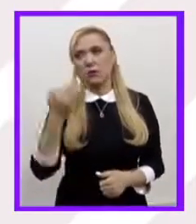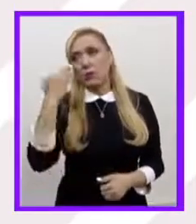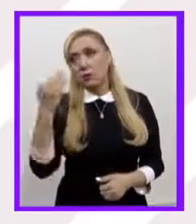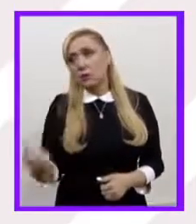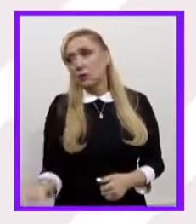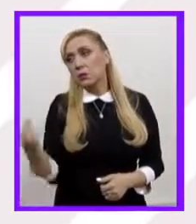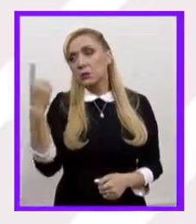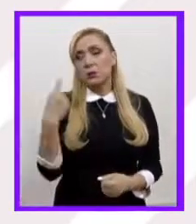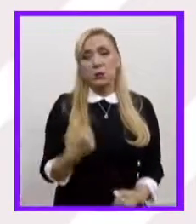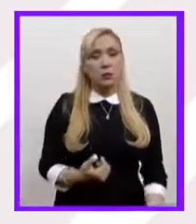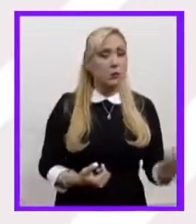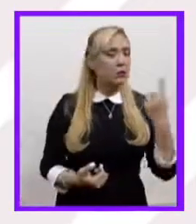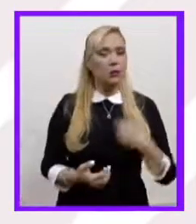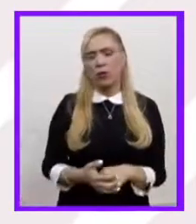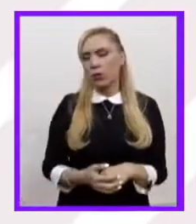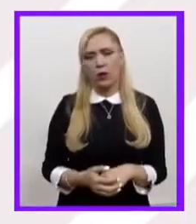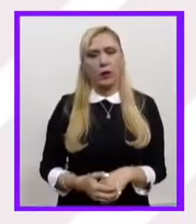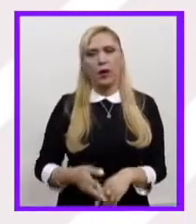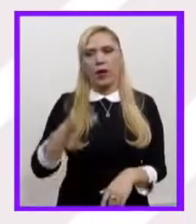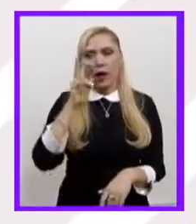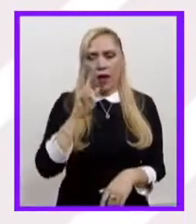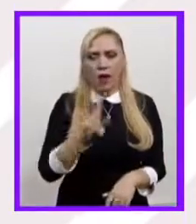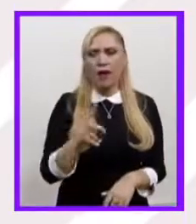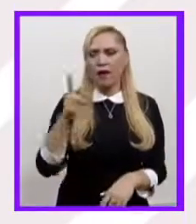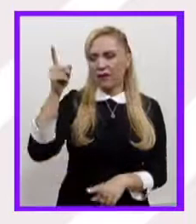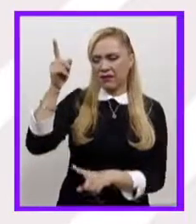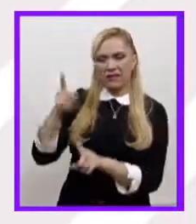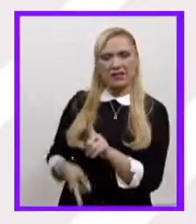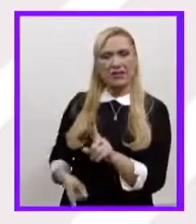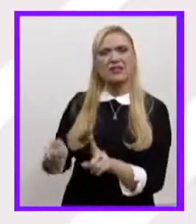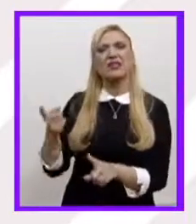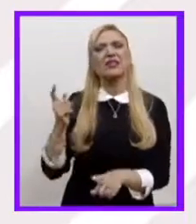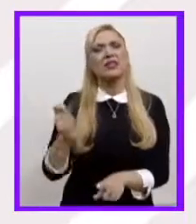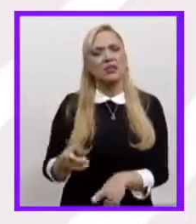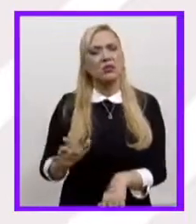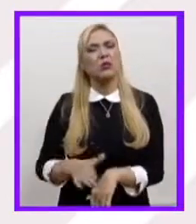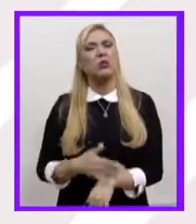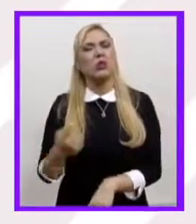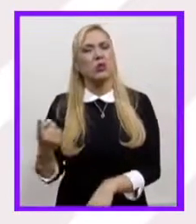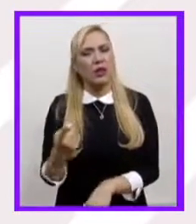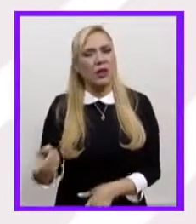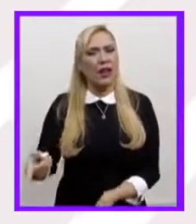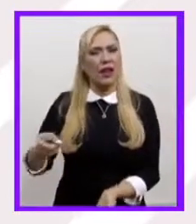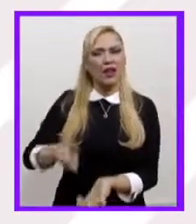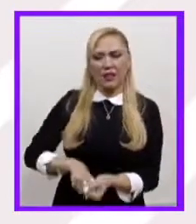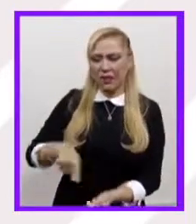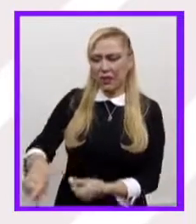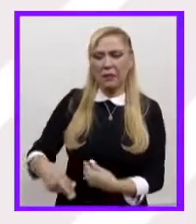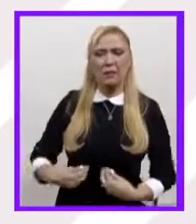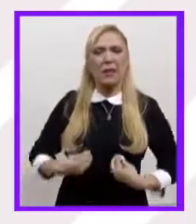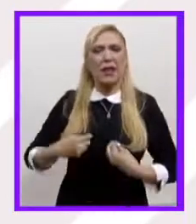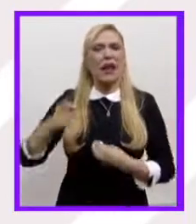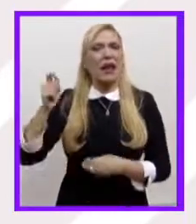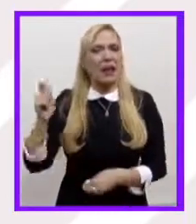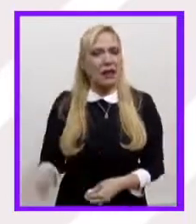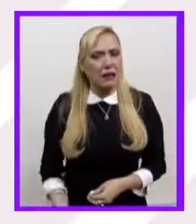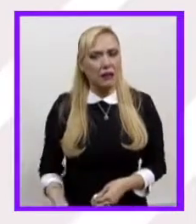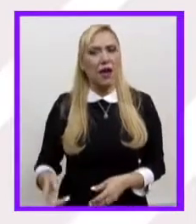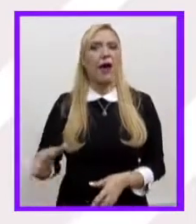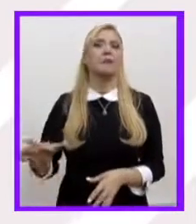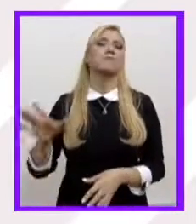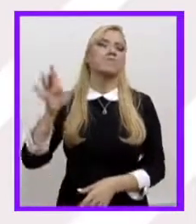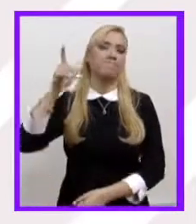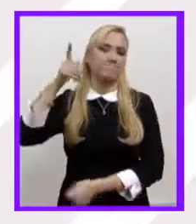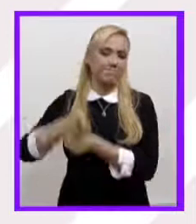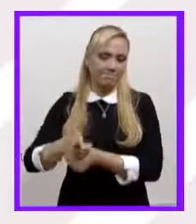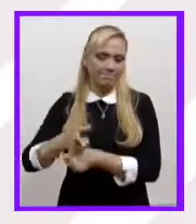un sujeto, un individuo, sino mirar ese individuo, en qué contexto estructural está inmerso, para mirar esa estructura y